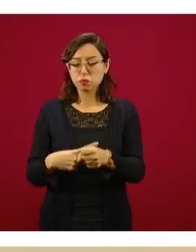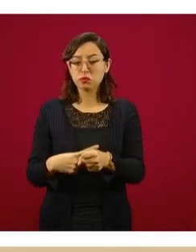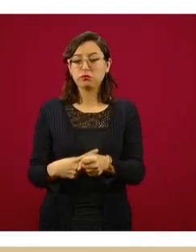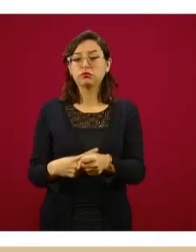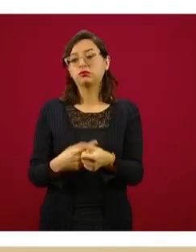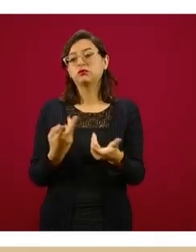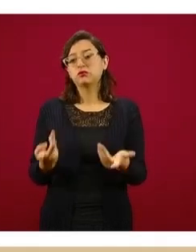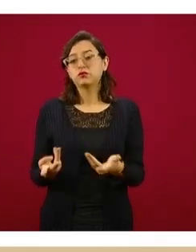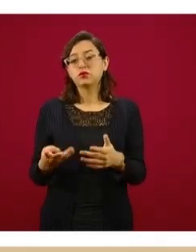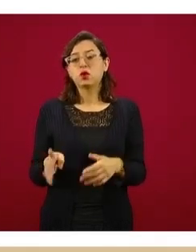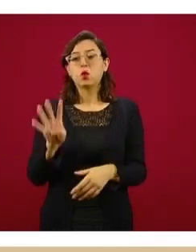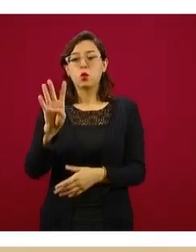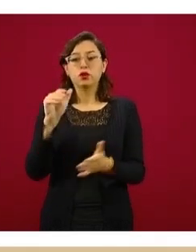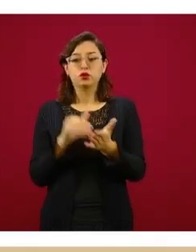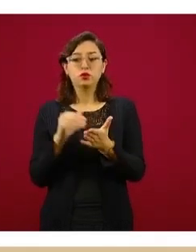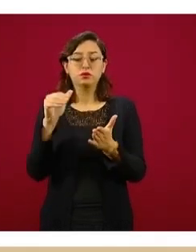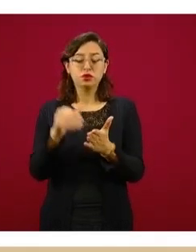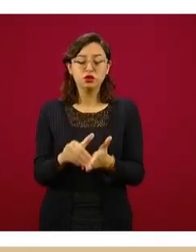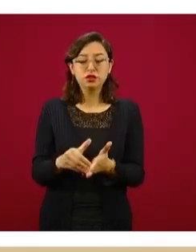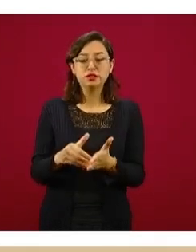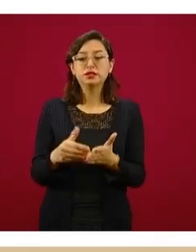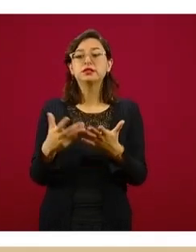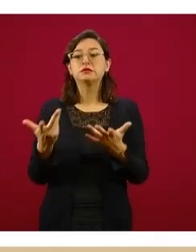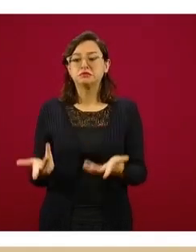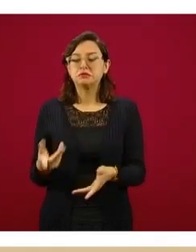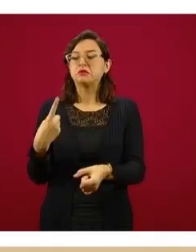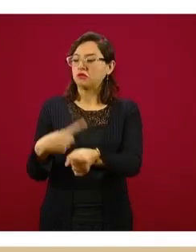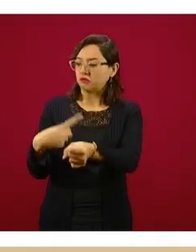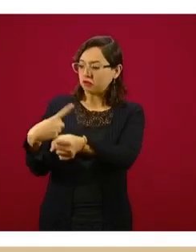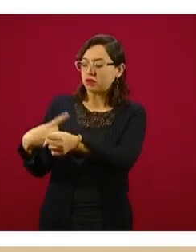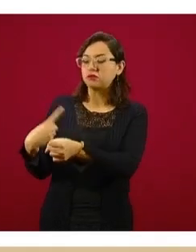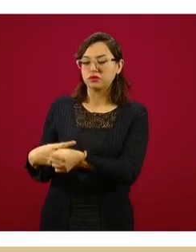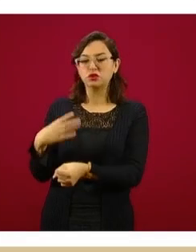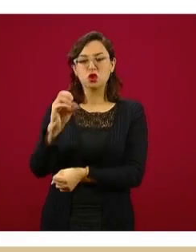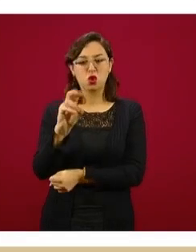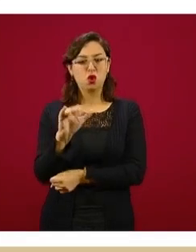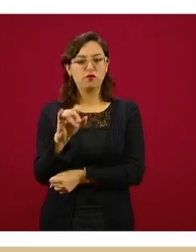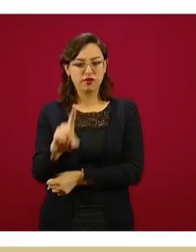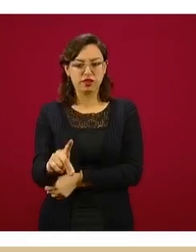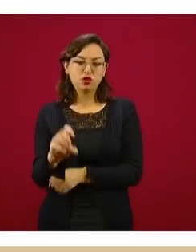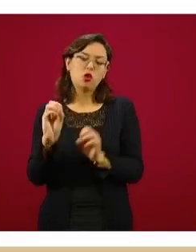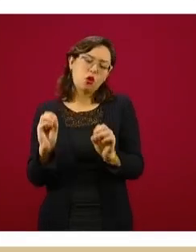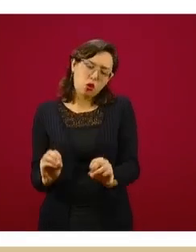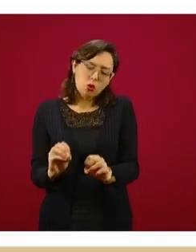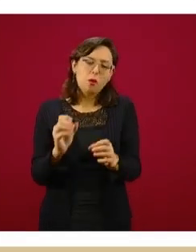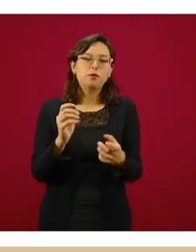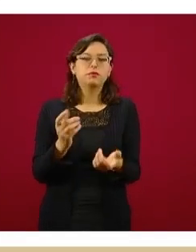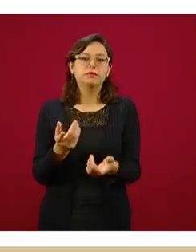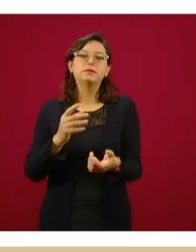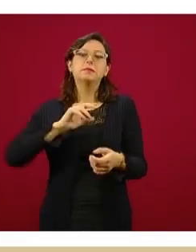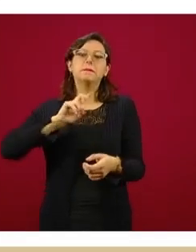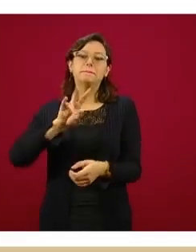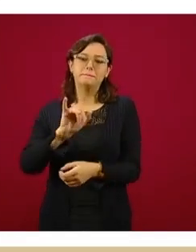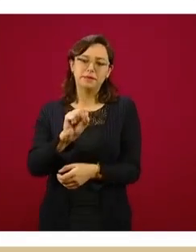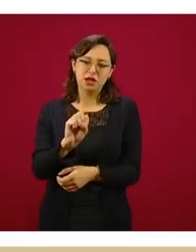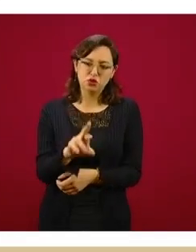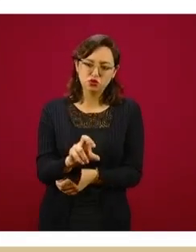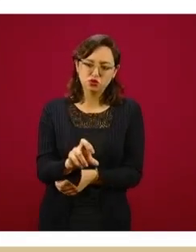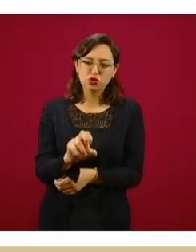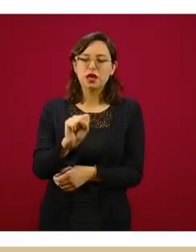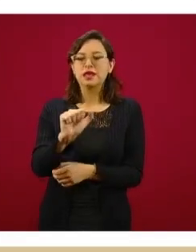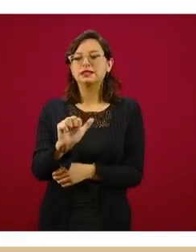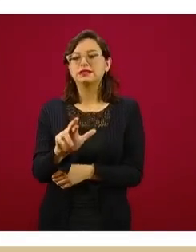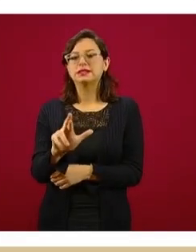6.257.000 personas han sido detectadas con infección por COVID o por el virus SARS-CoV-2 que causa COVID desde el inicio de